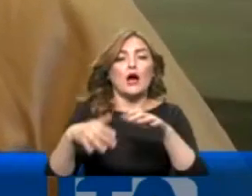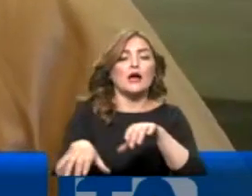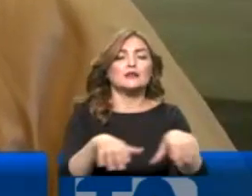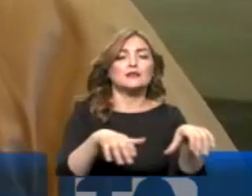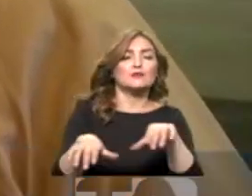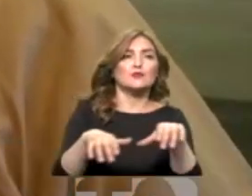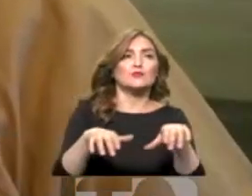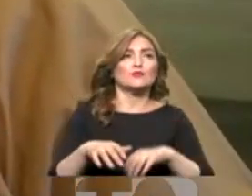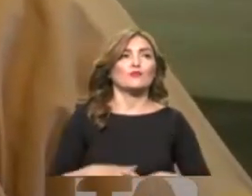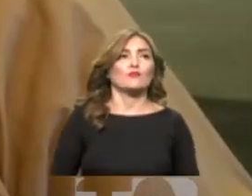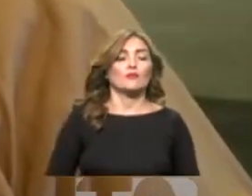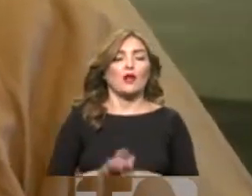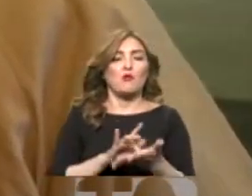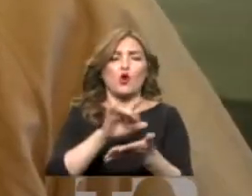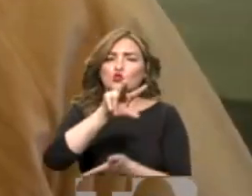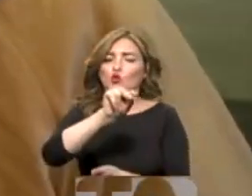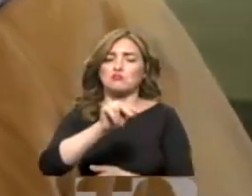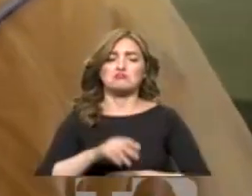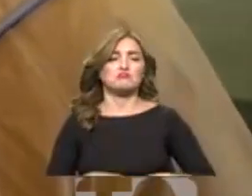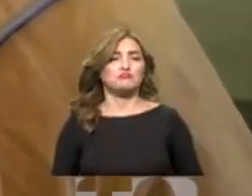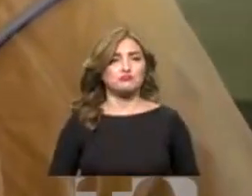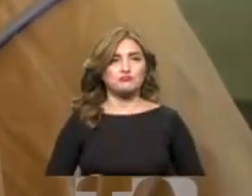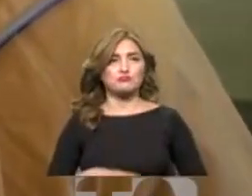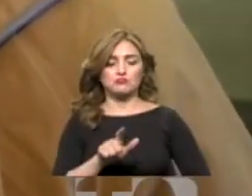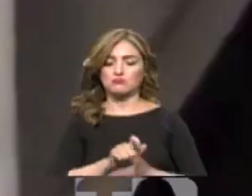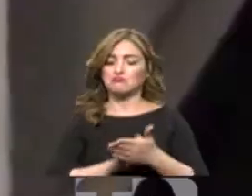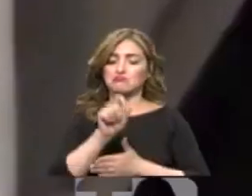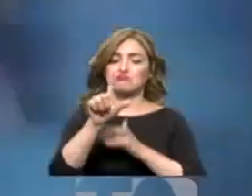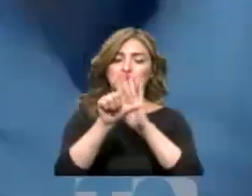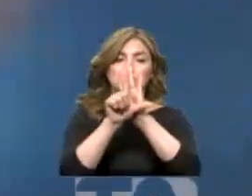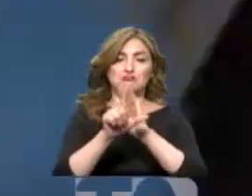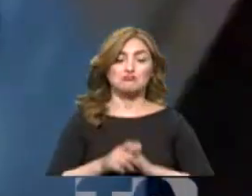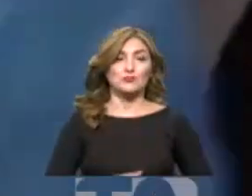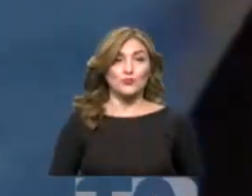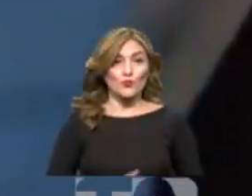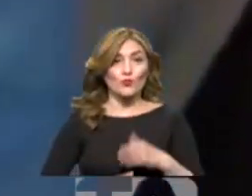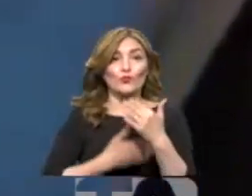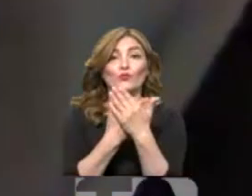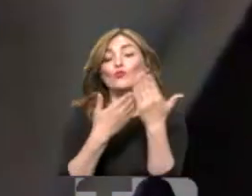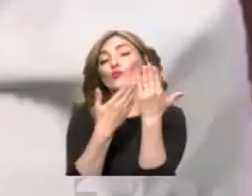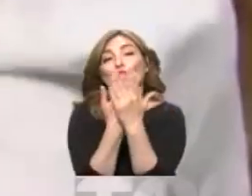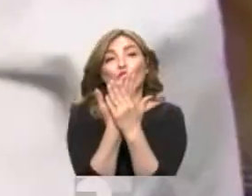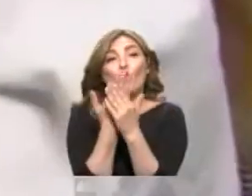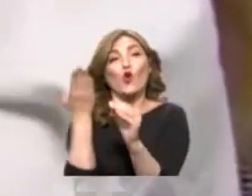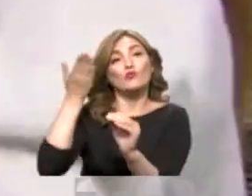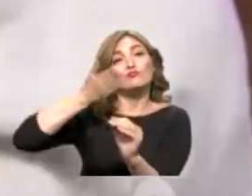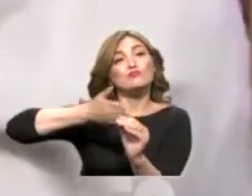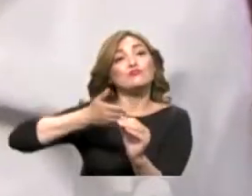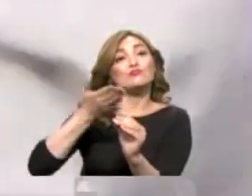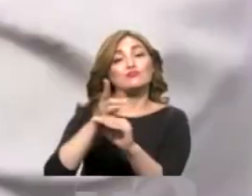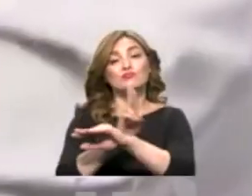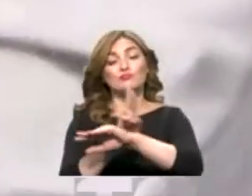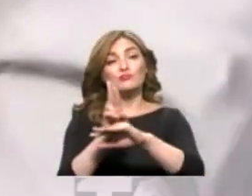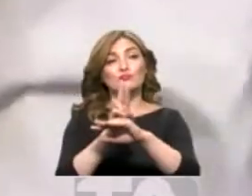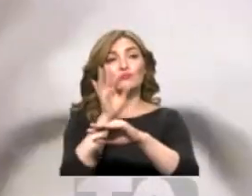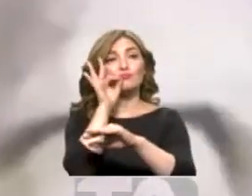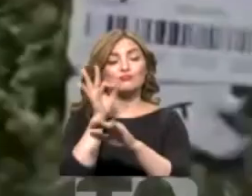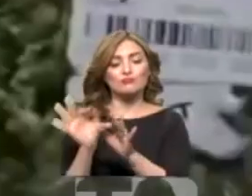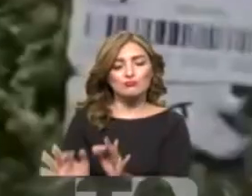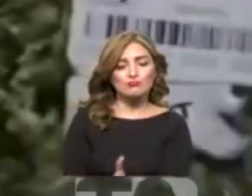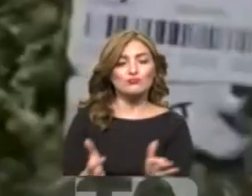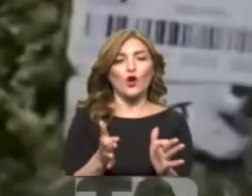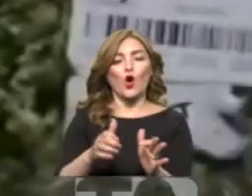actividades no farmacéuticas. Está aprobado en la ley. Se plantea así un nuevo enfoque sobre el uso medicinal del cannabis,